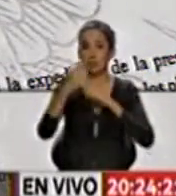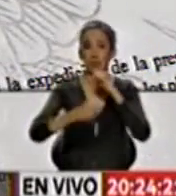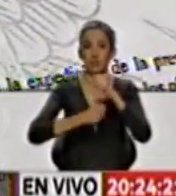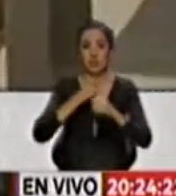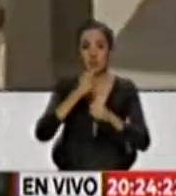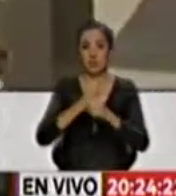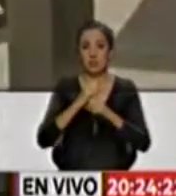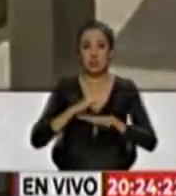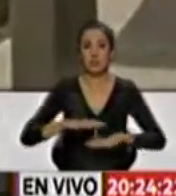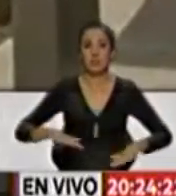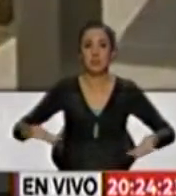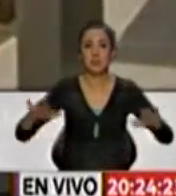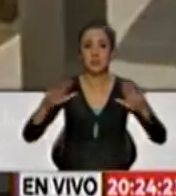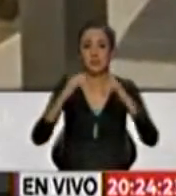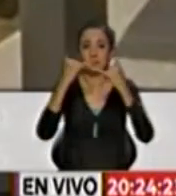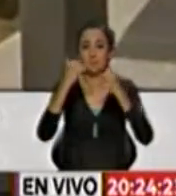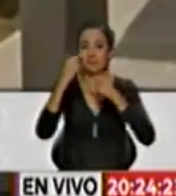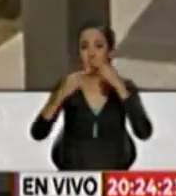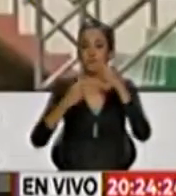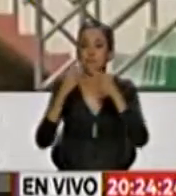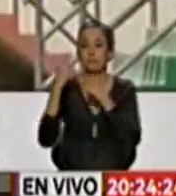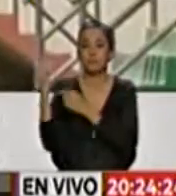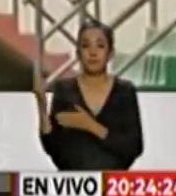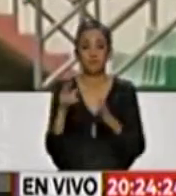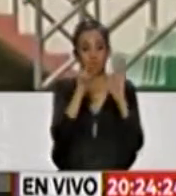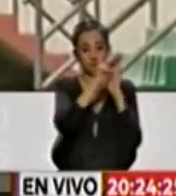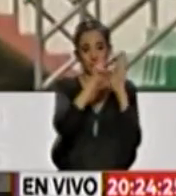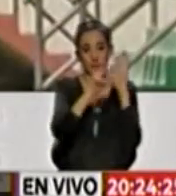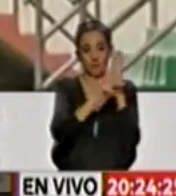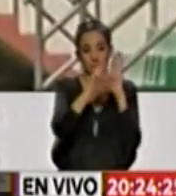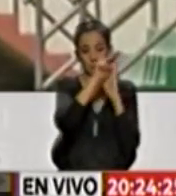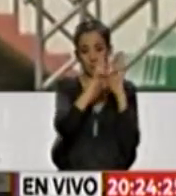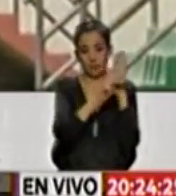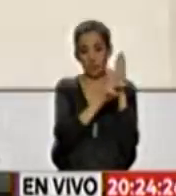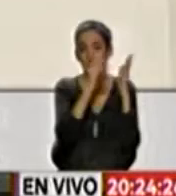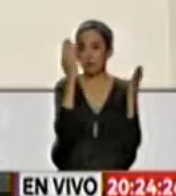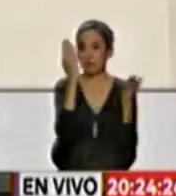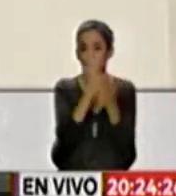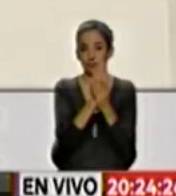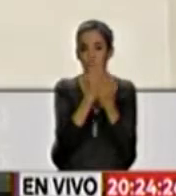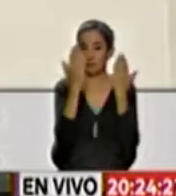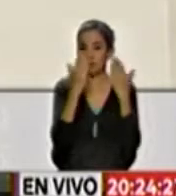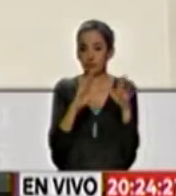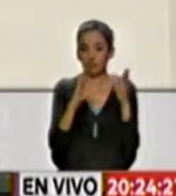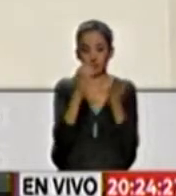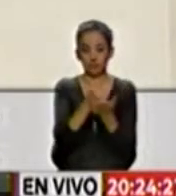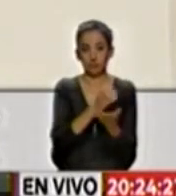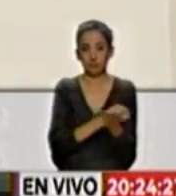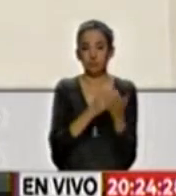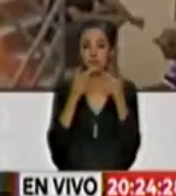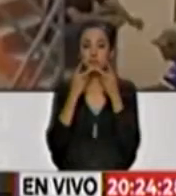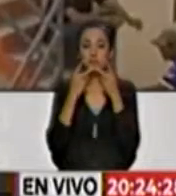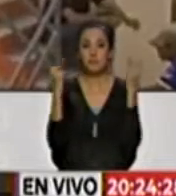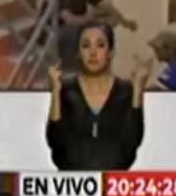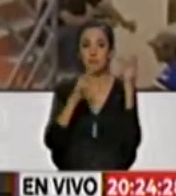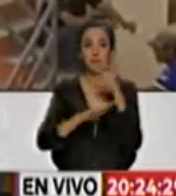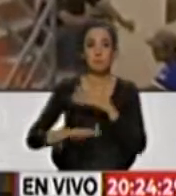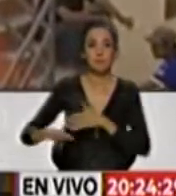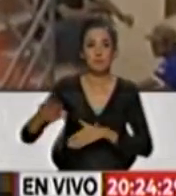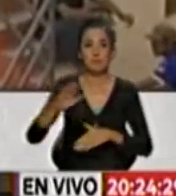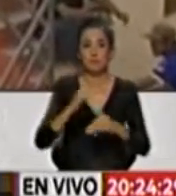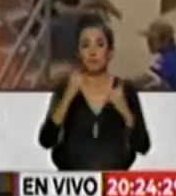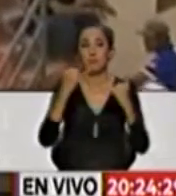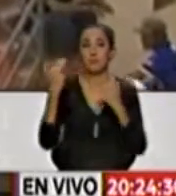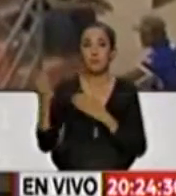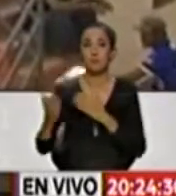Varios sectores se sentían afectados por esta normativa, pues limitaba su participación en concursos públicos. Para José Jaramillo, presidente